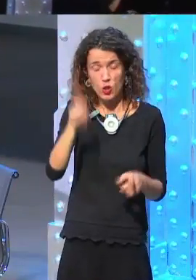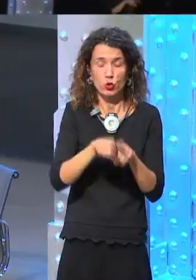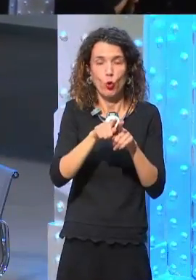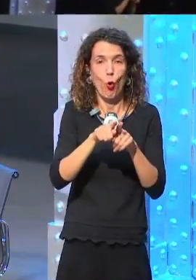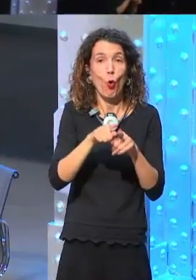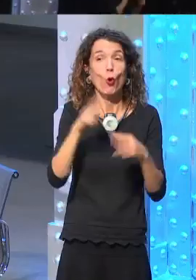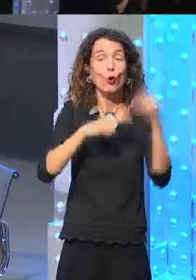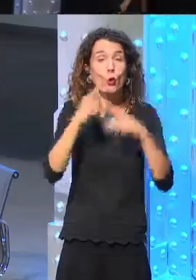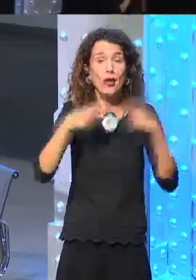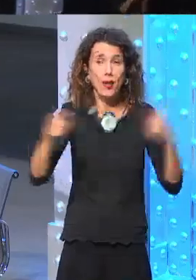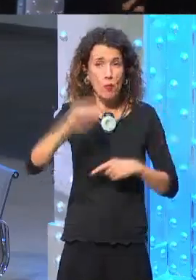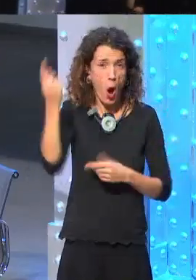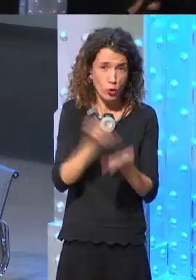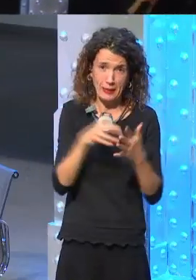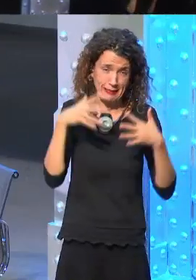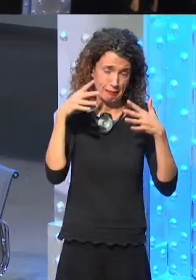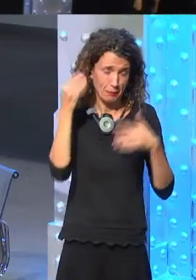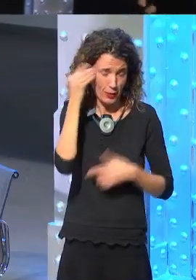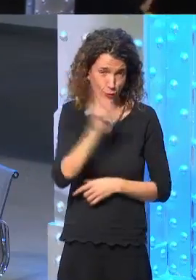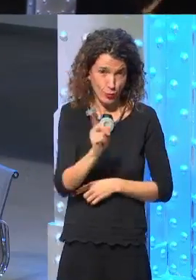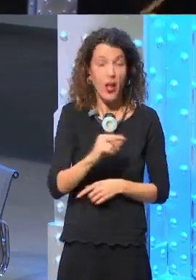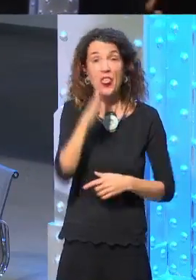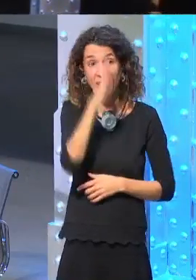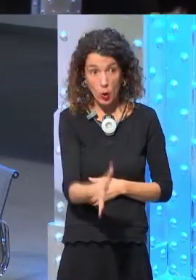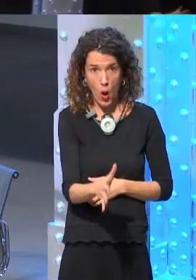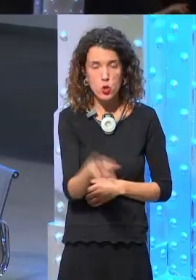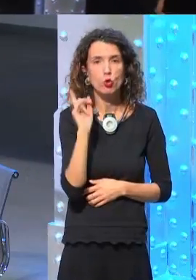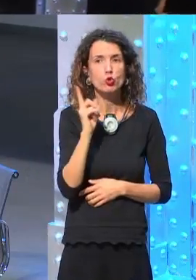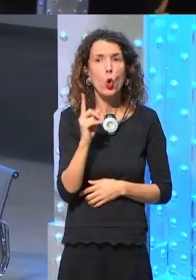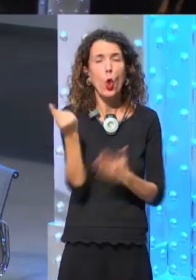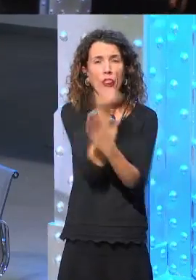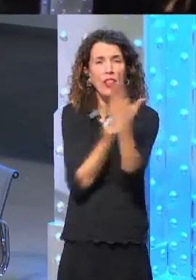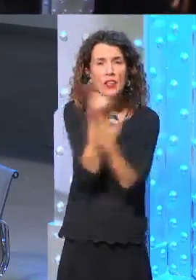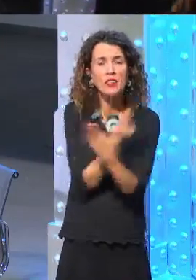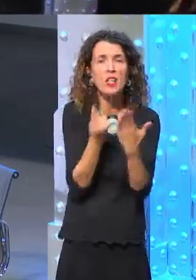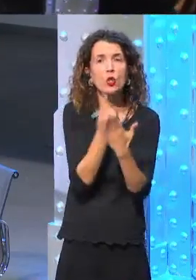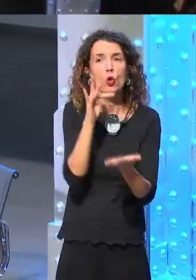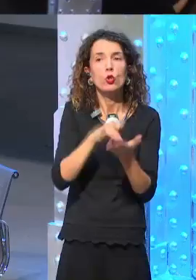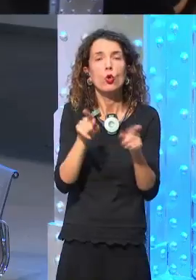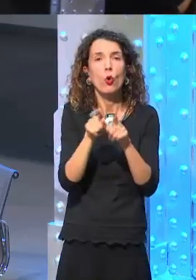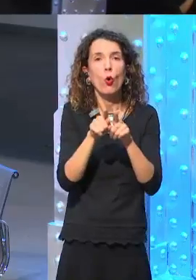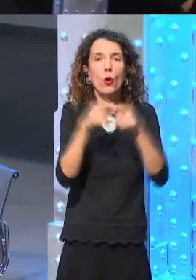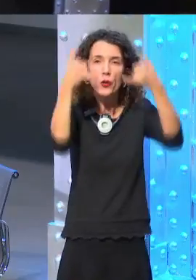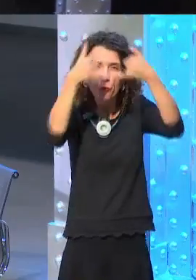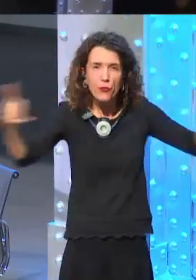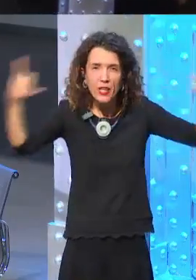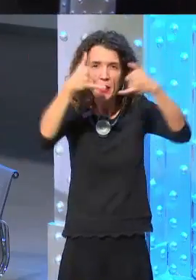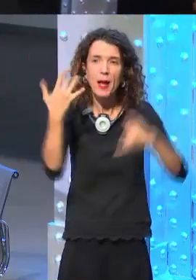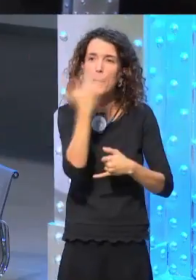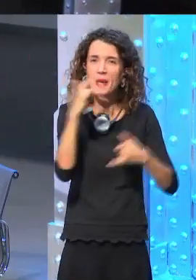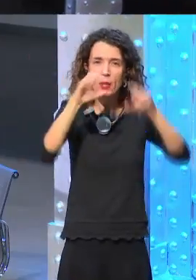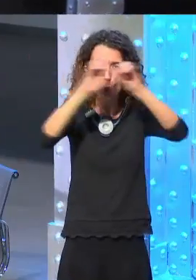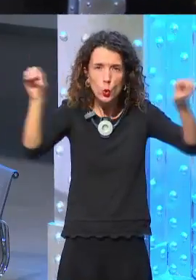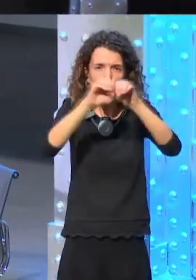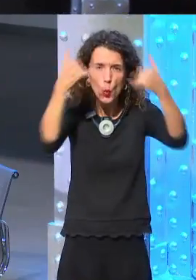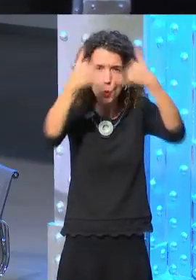largo. Estuvo ahí 5 años y no era solamente el diseño del filamento de fibra de vidrio en un